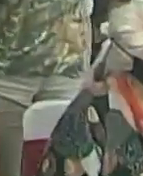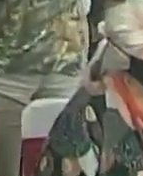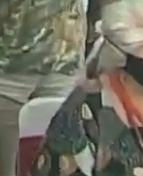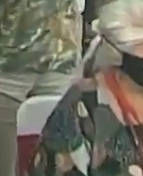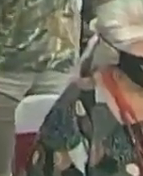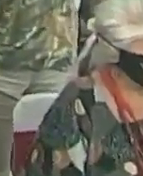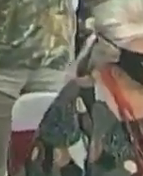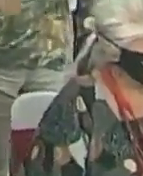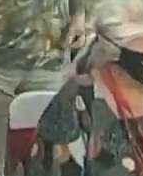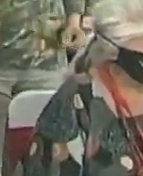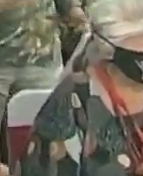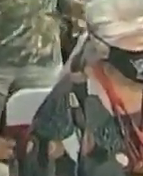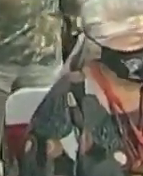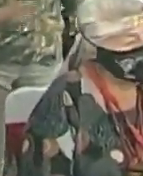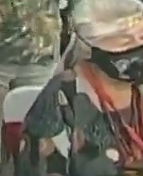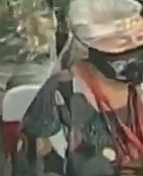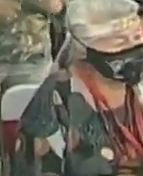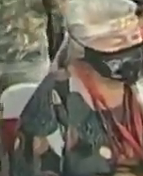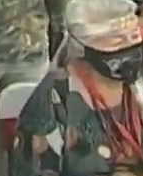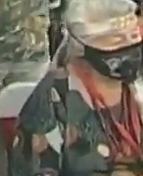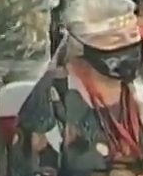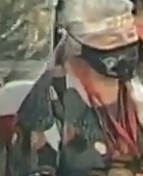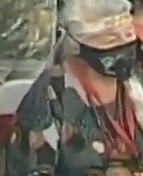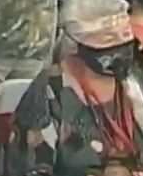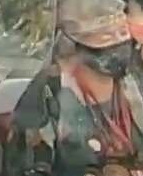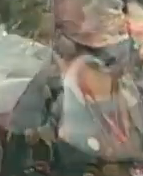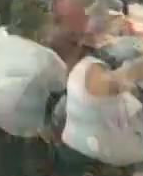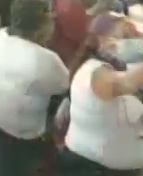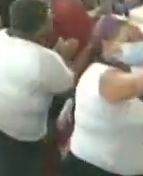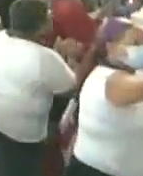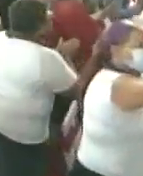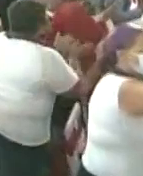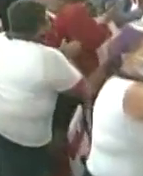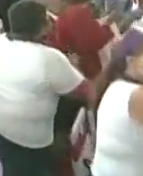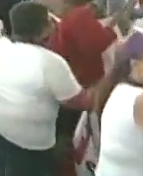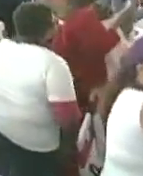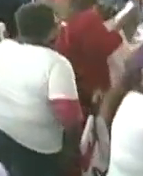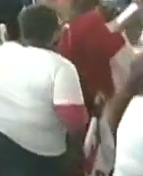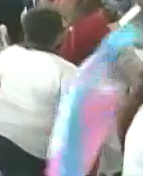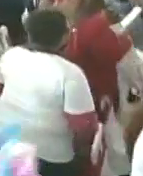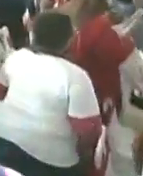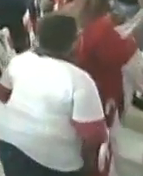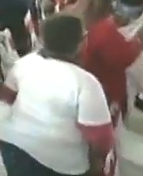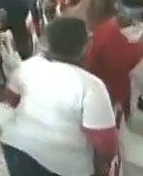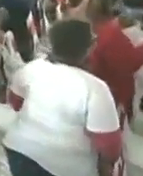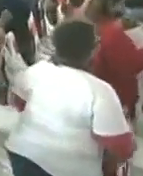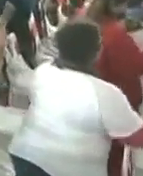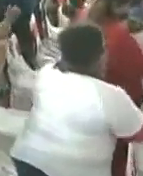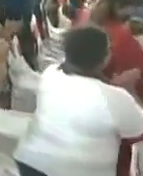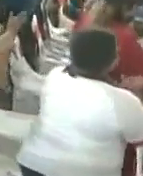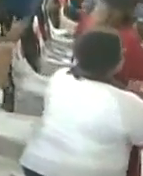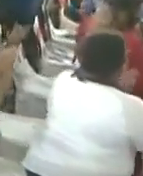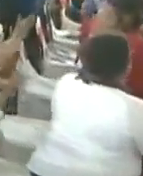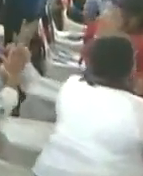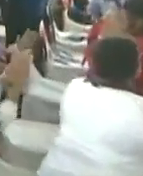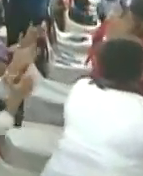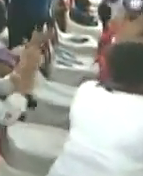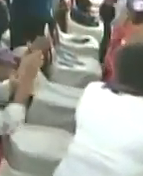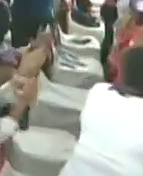las 3R.net, nueva etapa de transición al socialismo, con las 3R,